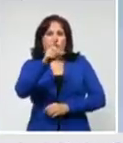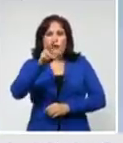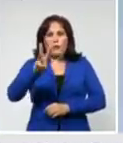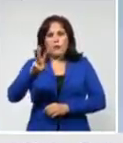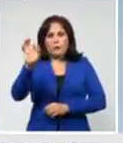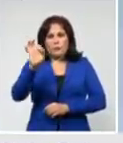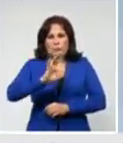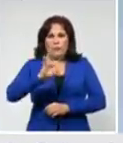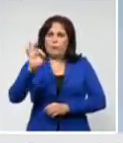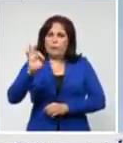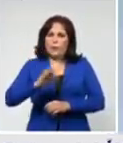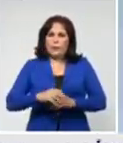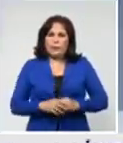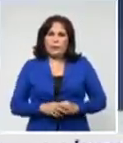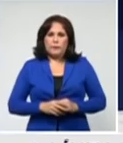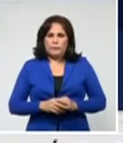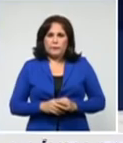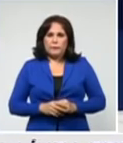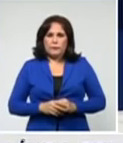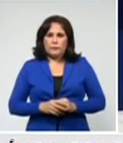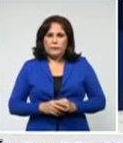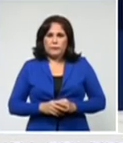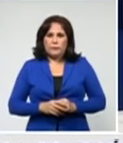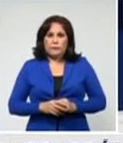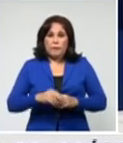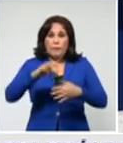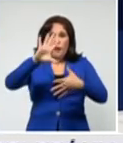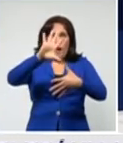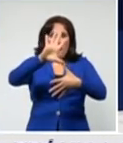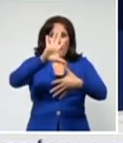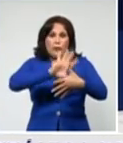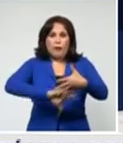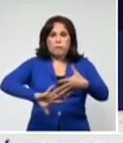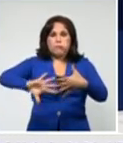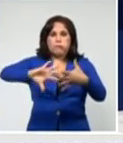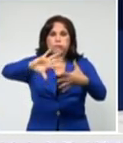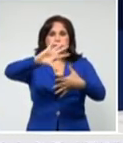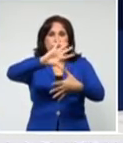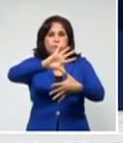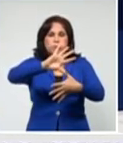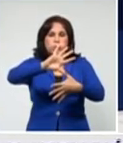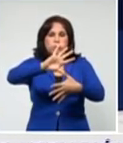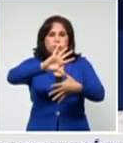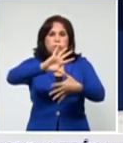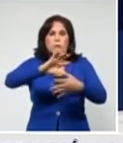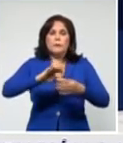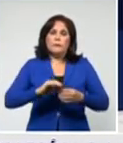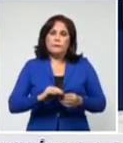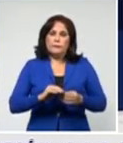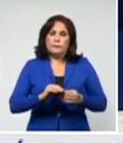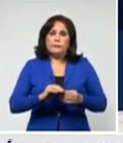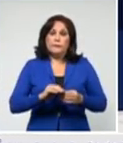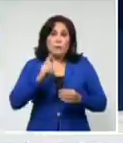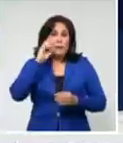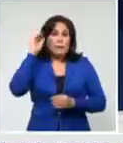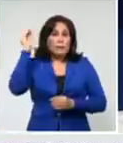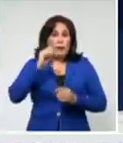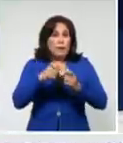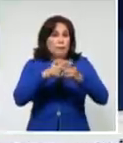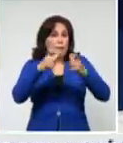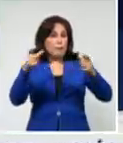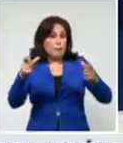3,13%. La región de las Américas, que aporta el